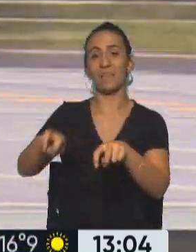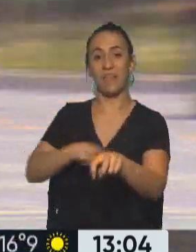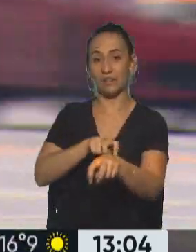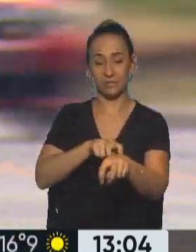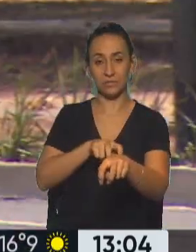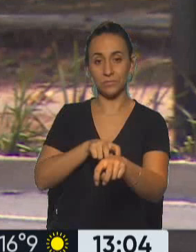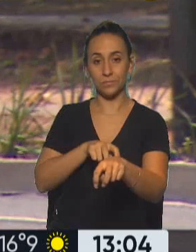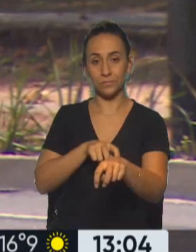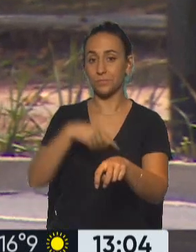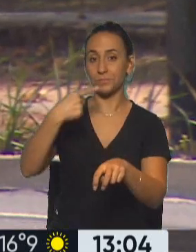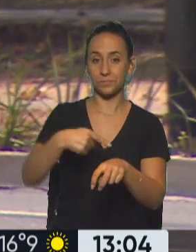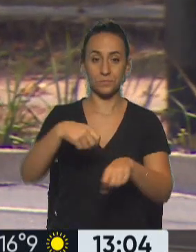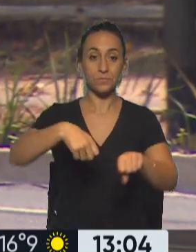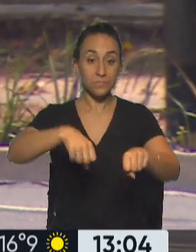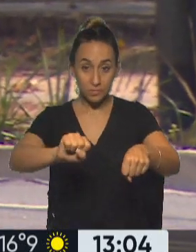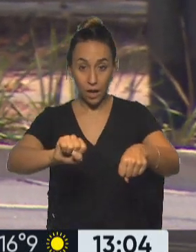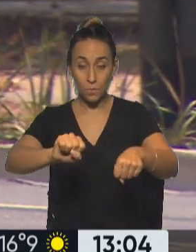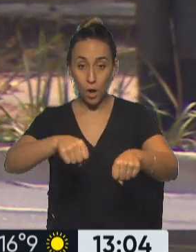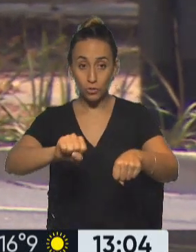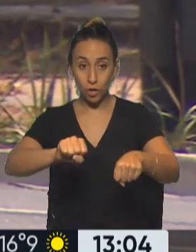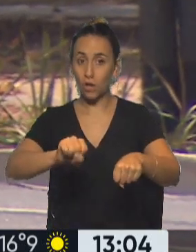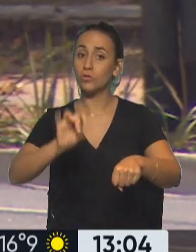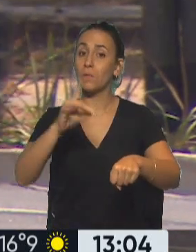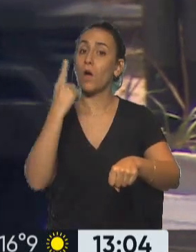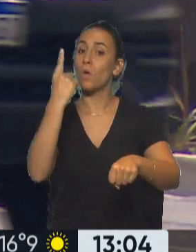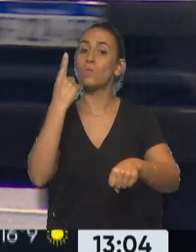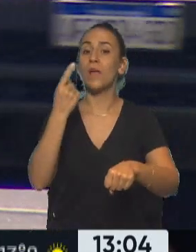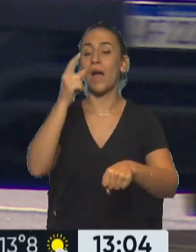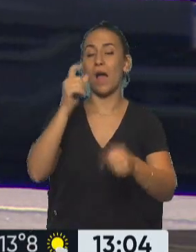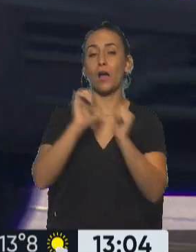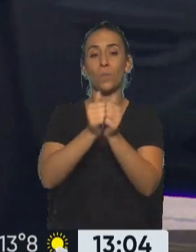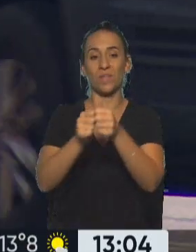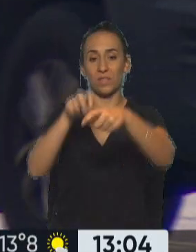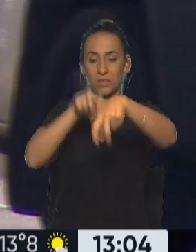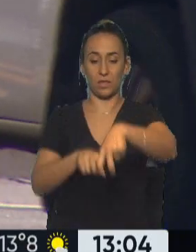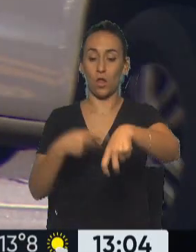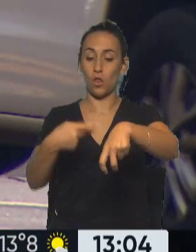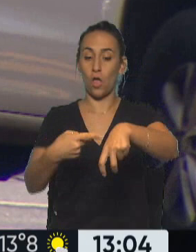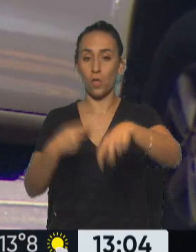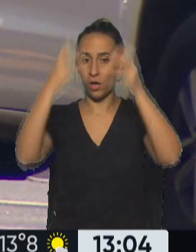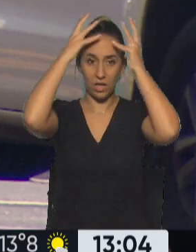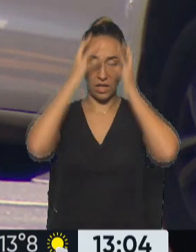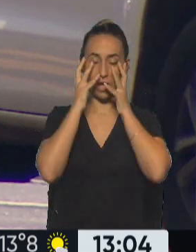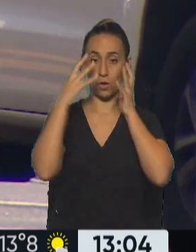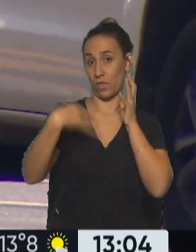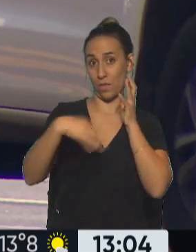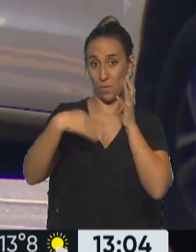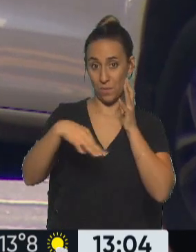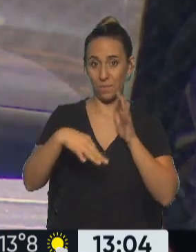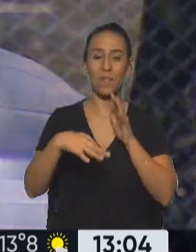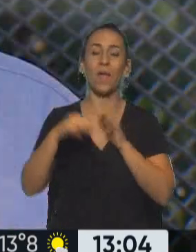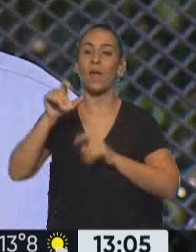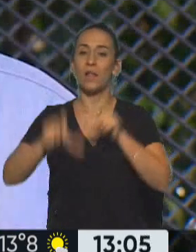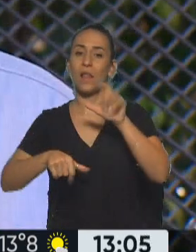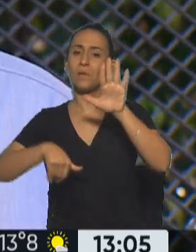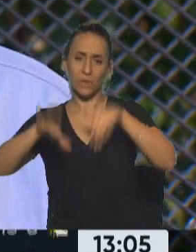que siempre, por motovehículo, es solamente un acompañante, obviamente los dos siempre con casco. La gente en su gran mayoría considera